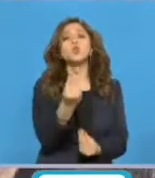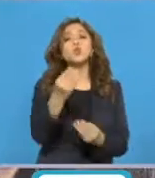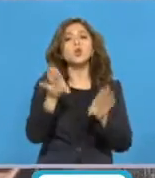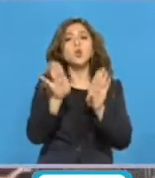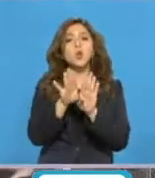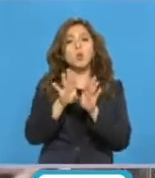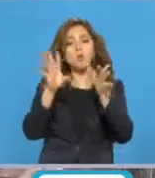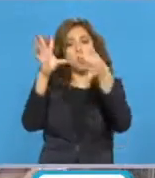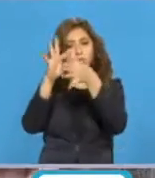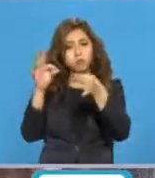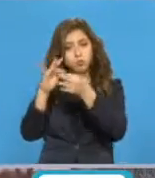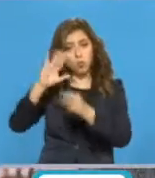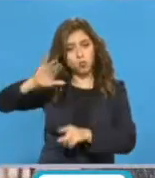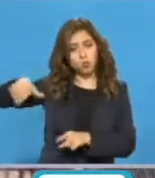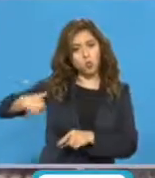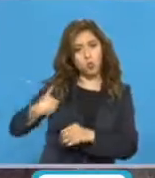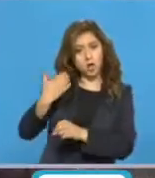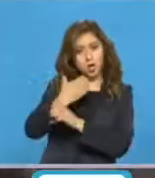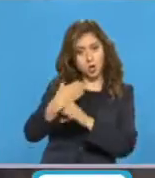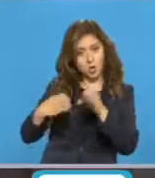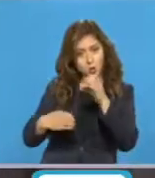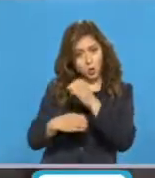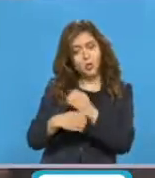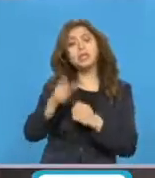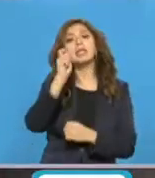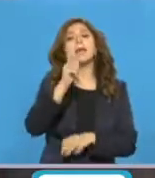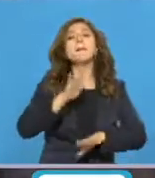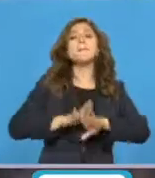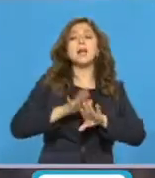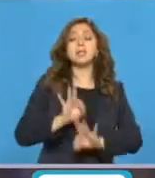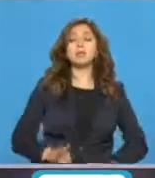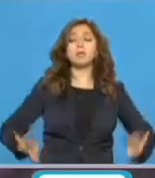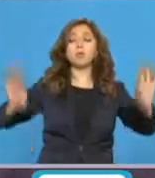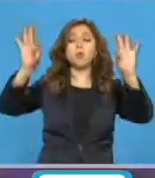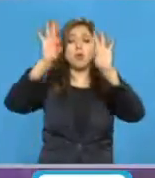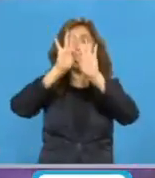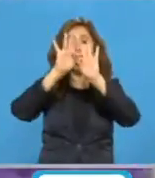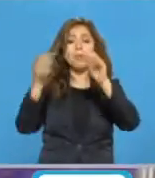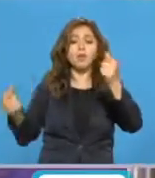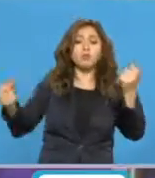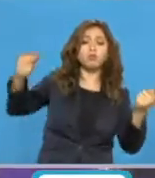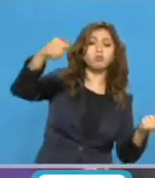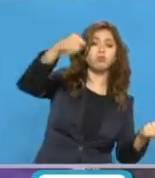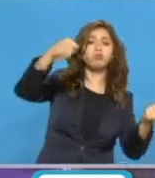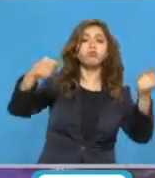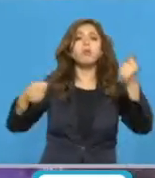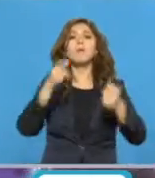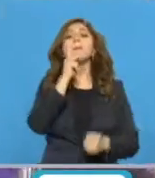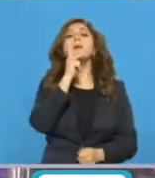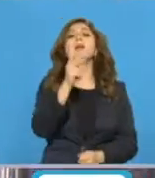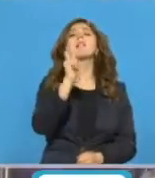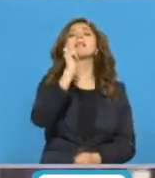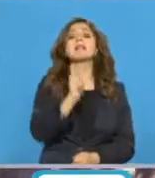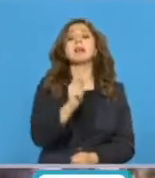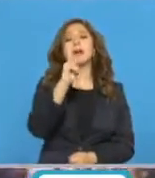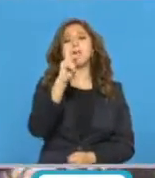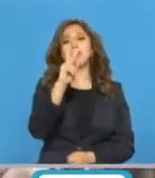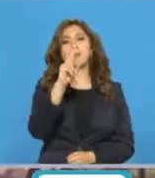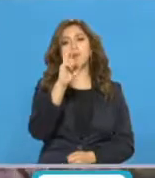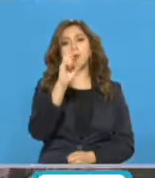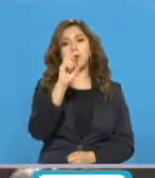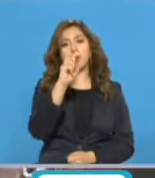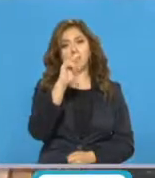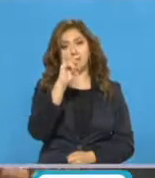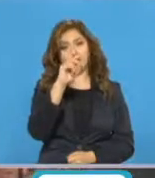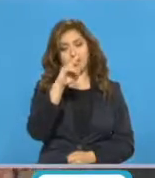equipaje y al timón la providencia. Esta es Esther Seligson, una de las